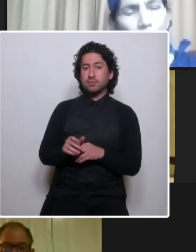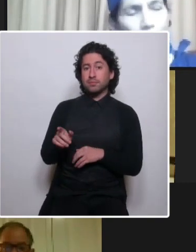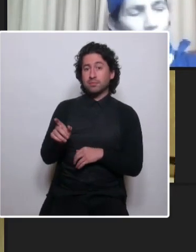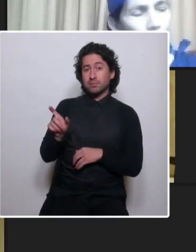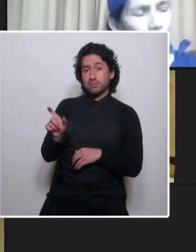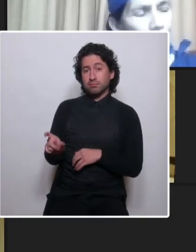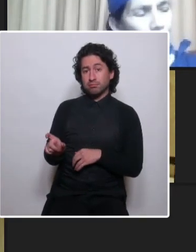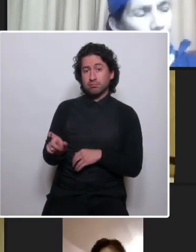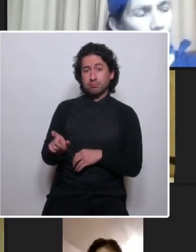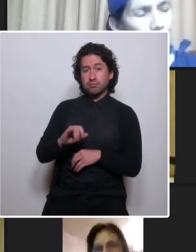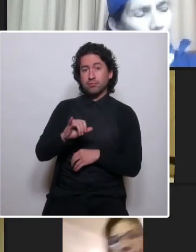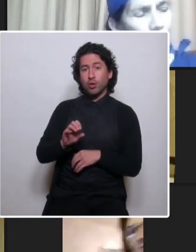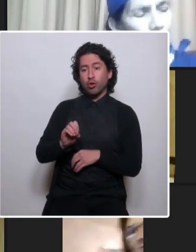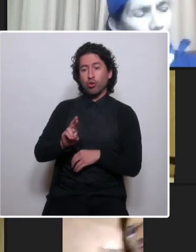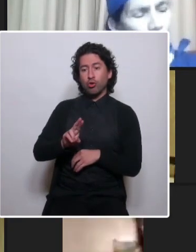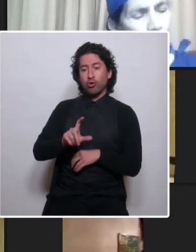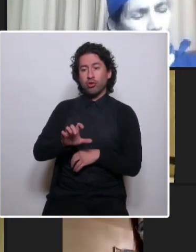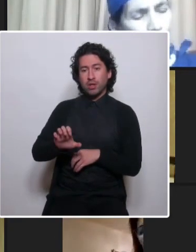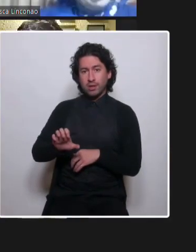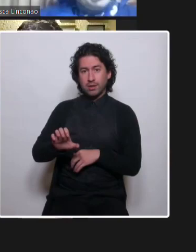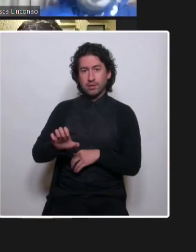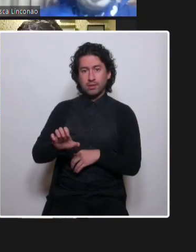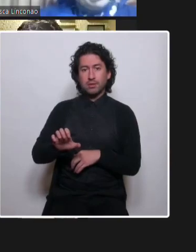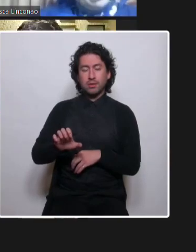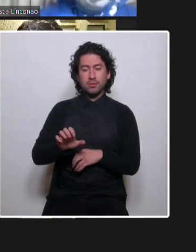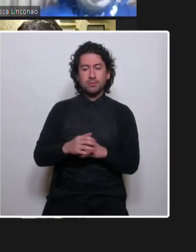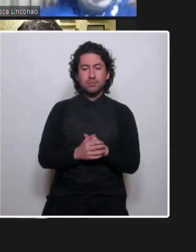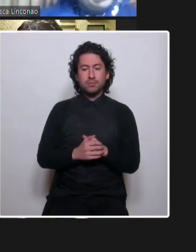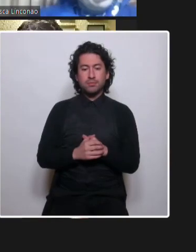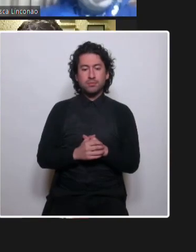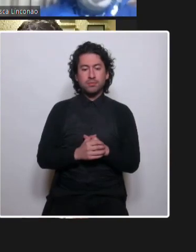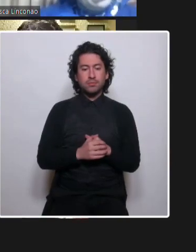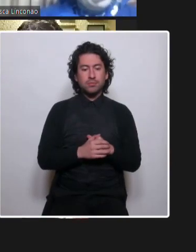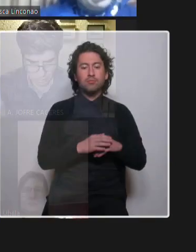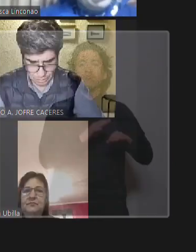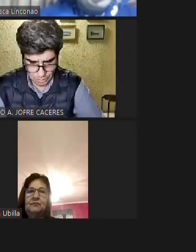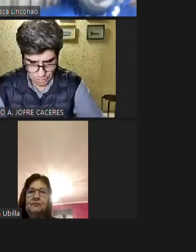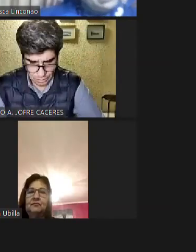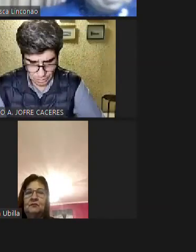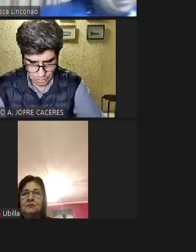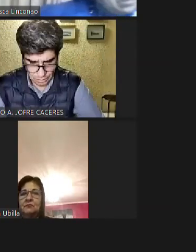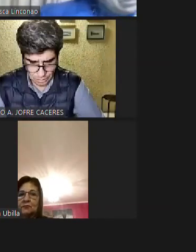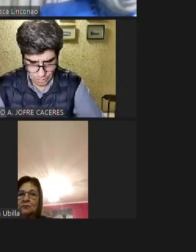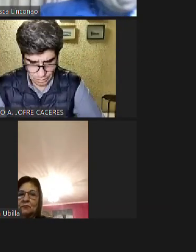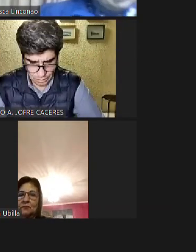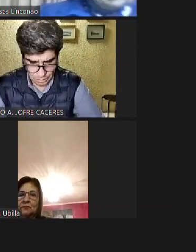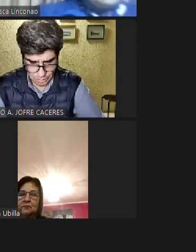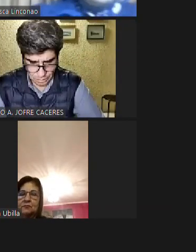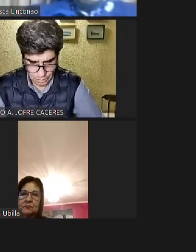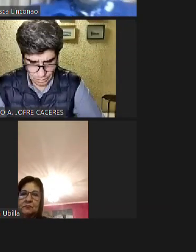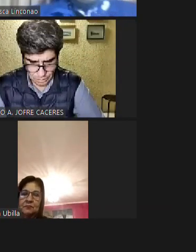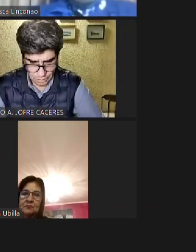Convencional Jorge Arancibia. A favor, señor secretario.